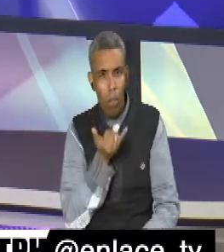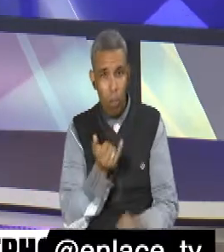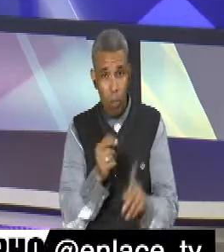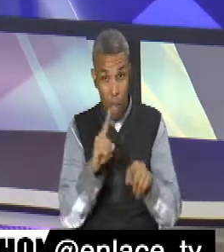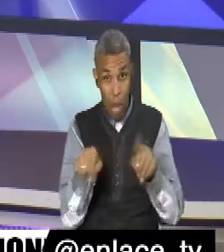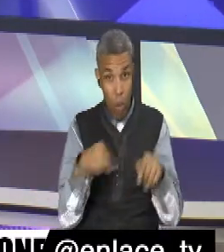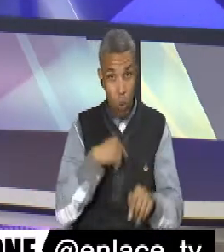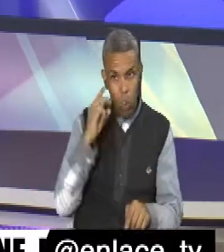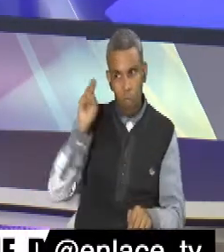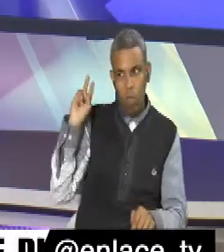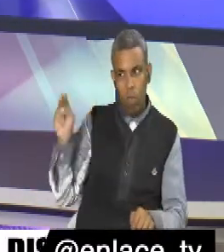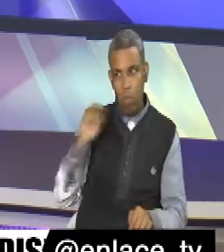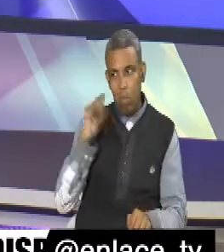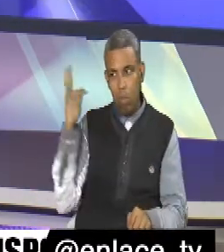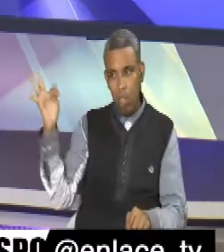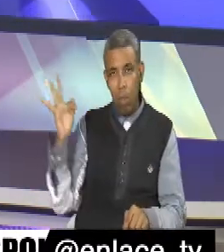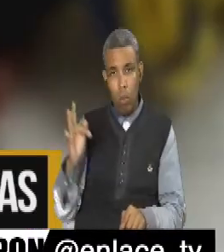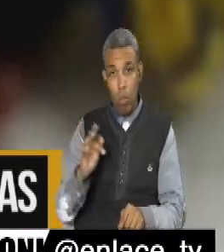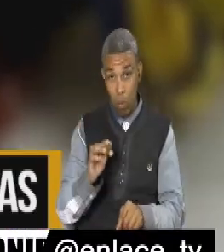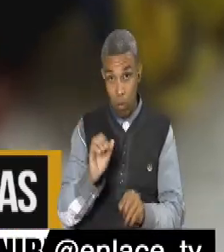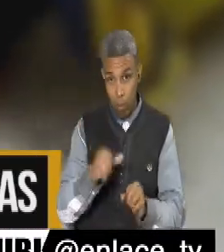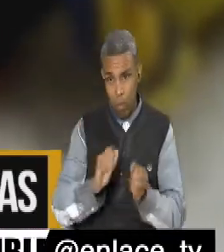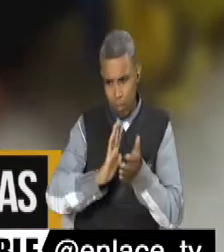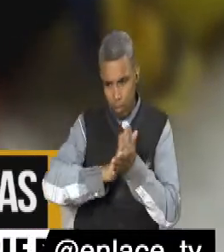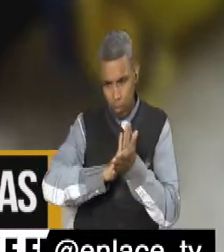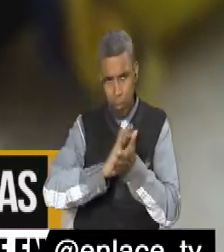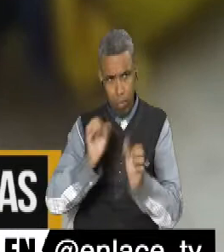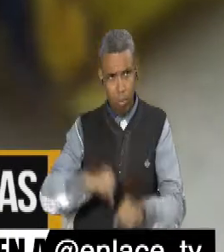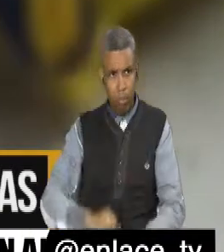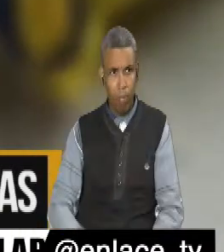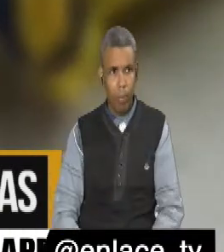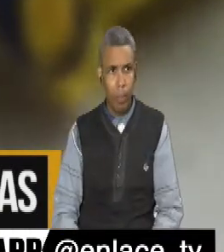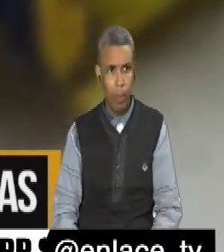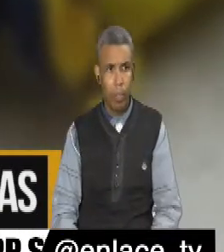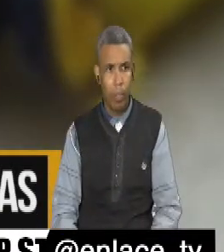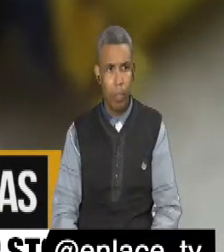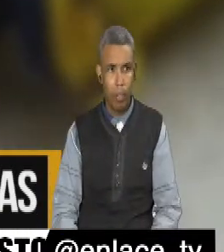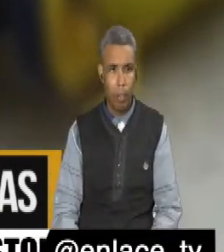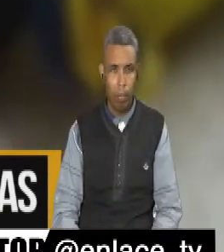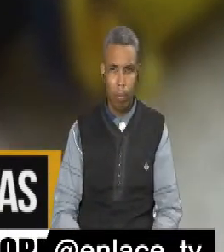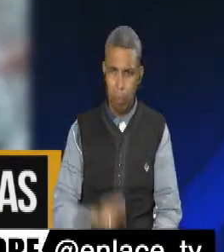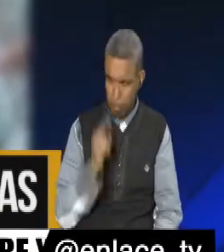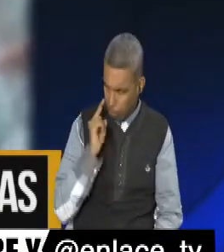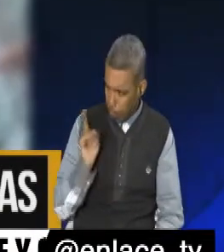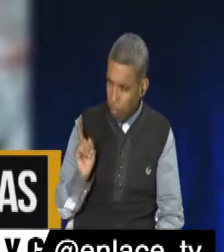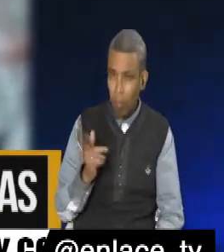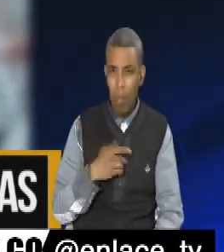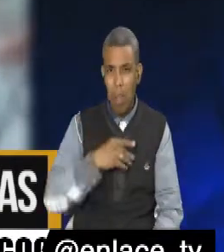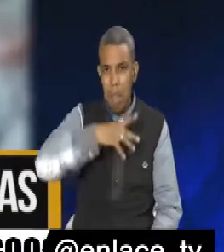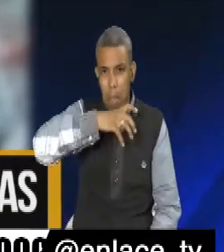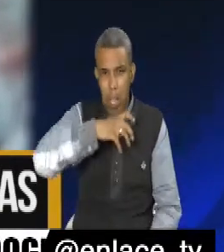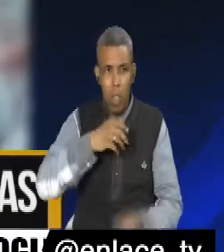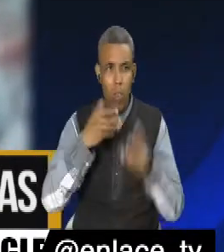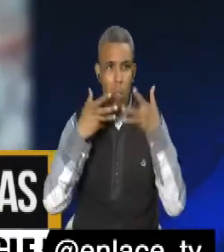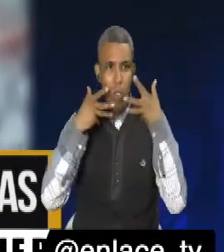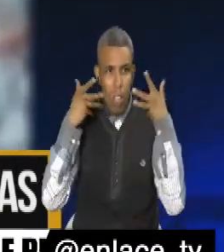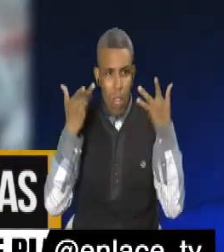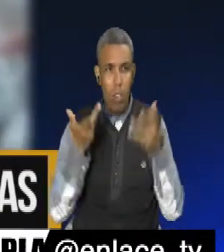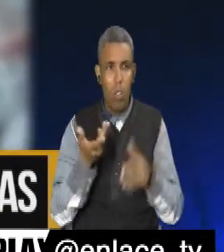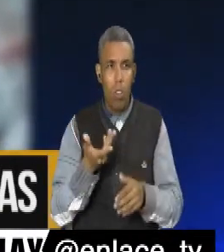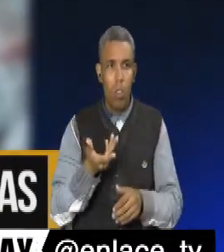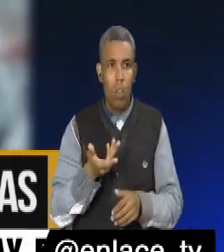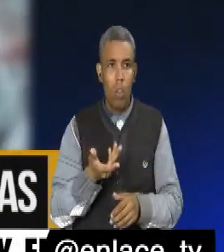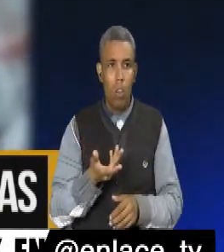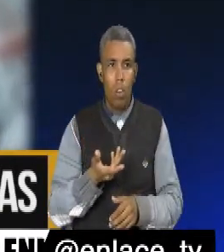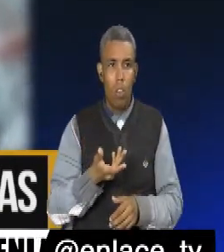de esa forma criminal. Ante las denuncias de envenenamiento de mascotas en diferentes comunas de Barrancabermeja, se ha pronunciado la Junta Protectora